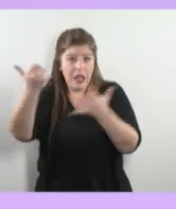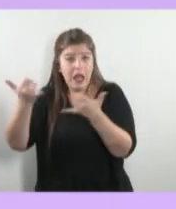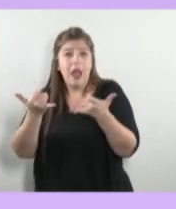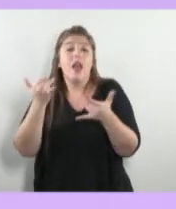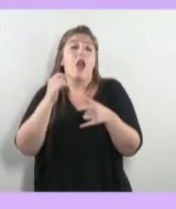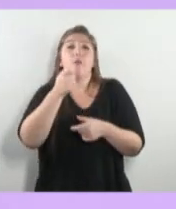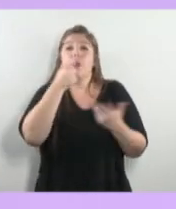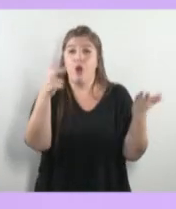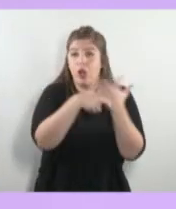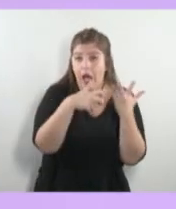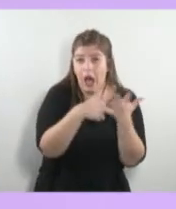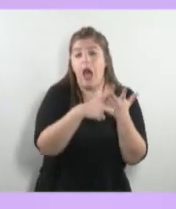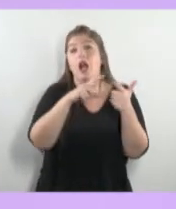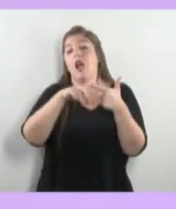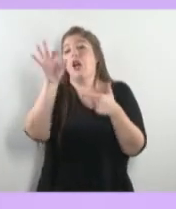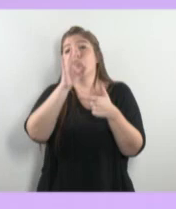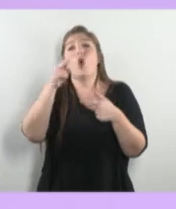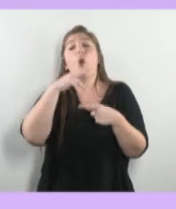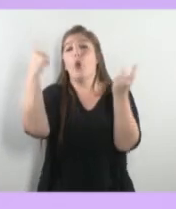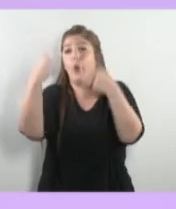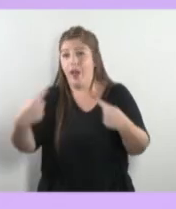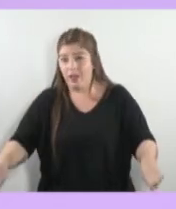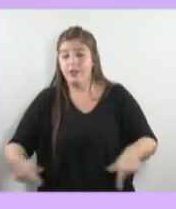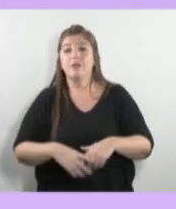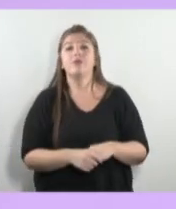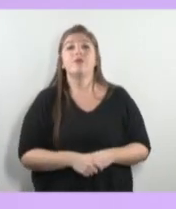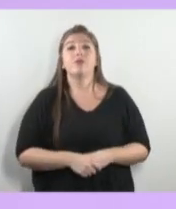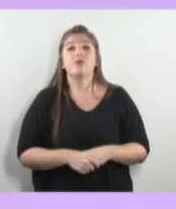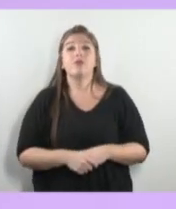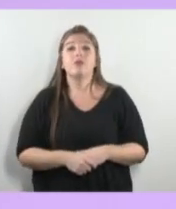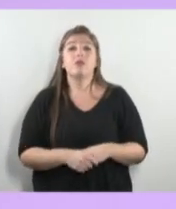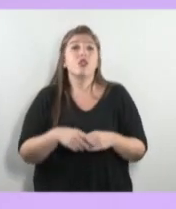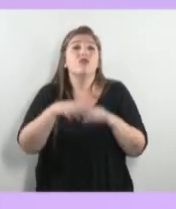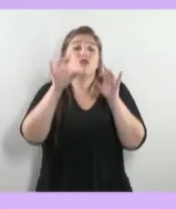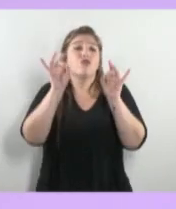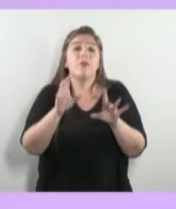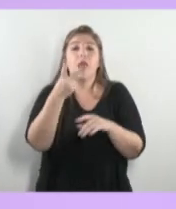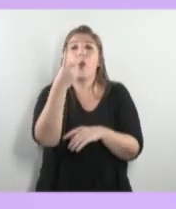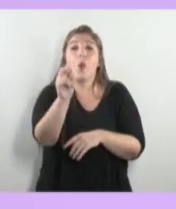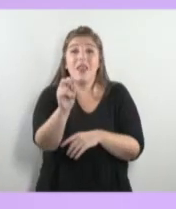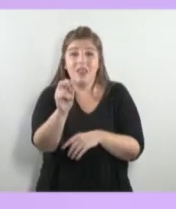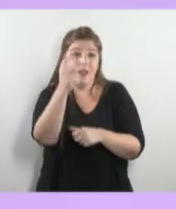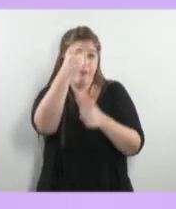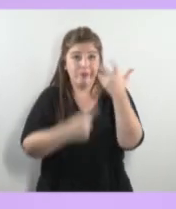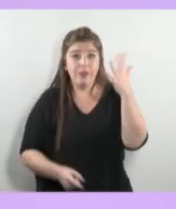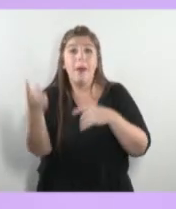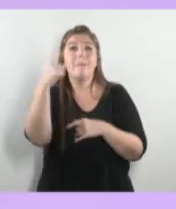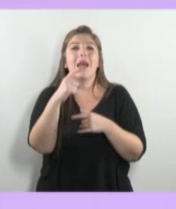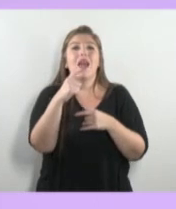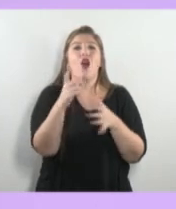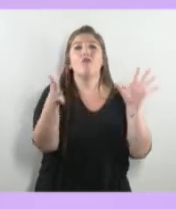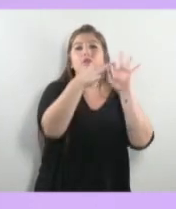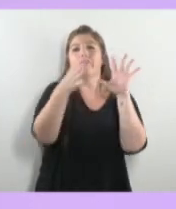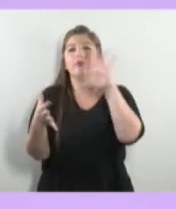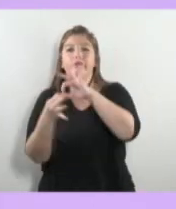las carnes o con el mundo vegetal, son 20 nada más, pero que se combinan de distintas maneras y